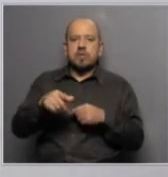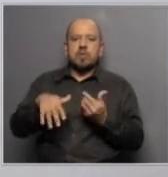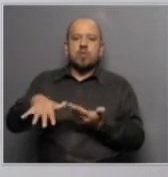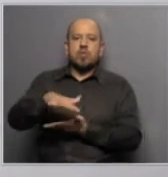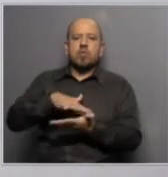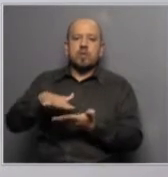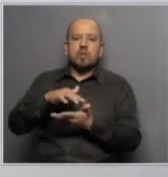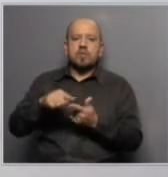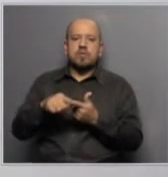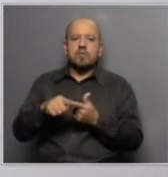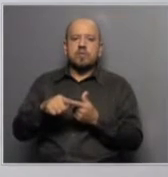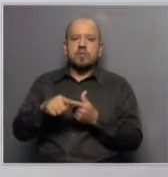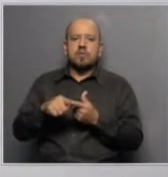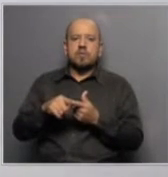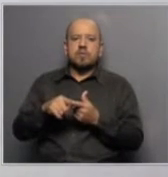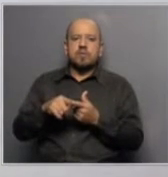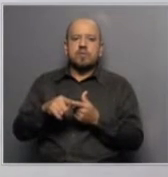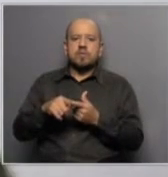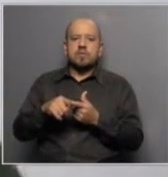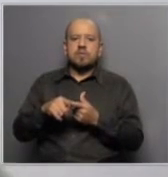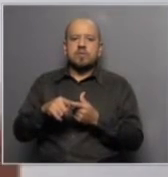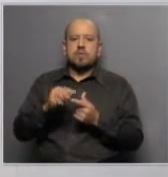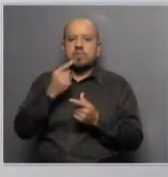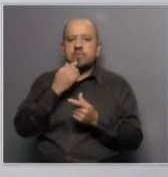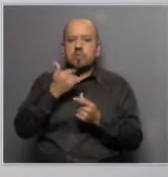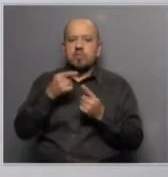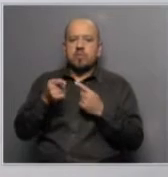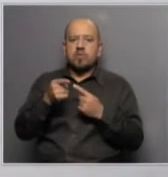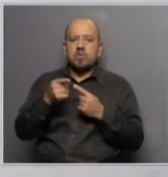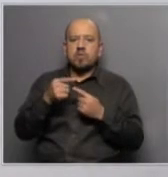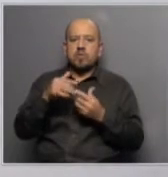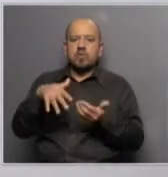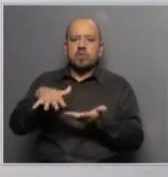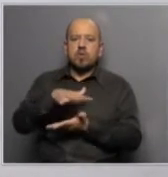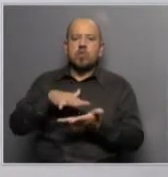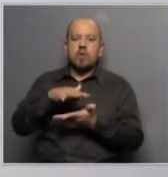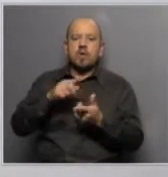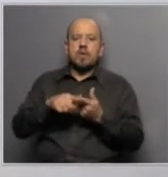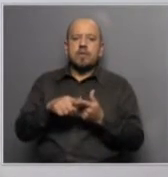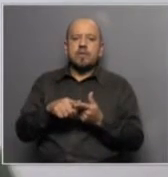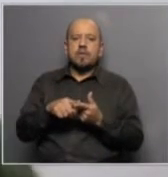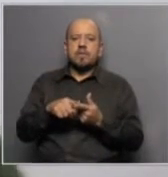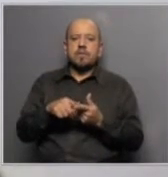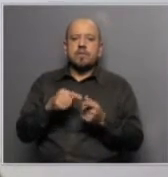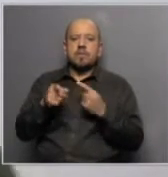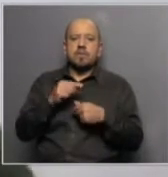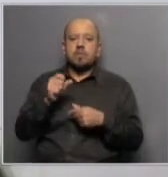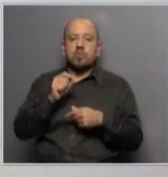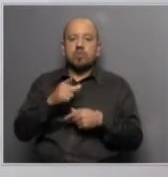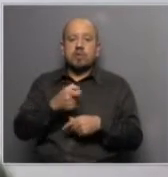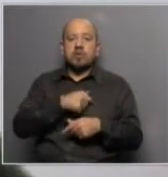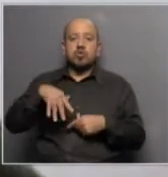territorial padecida, ¿no? Que son, como en el caso de los asentamientos irregulares, cuando es la propia sociedad